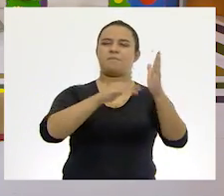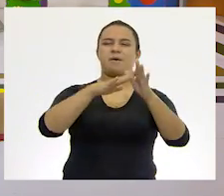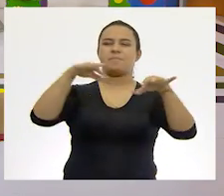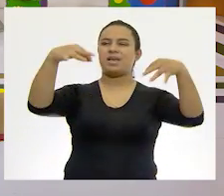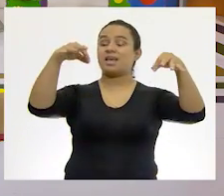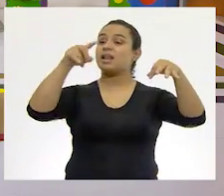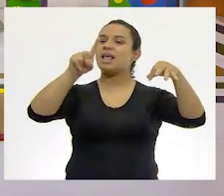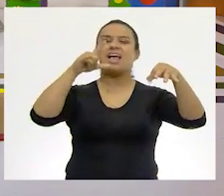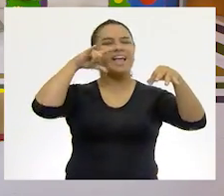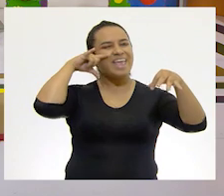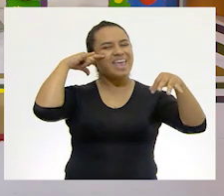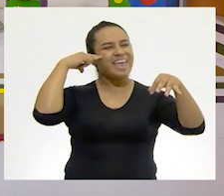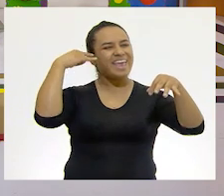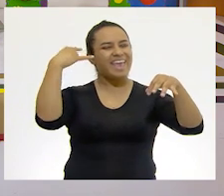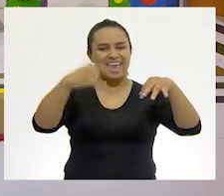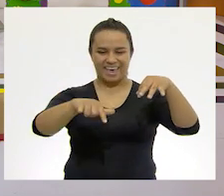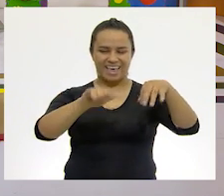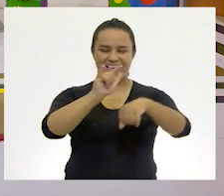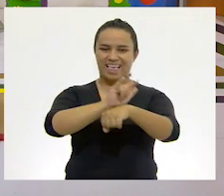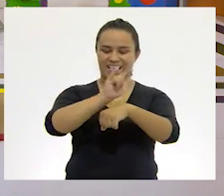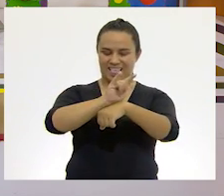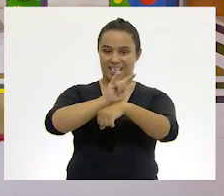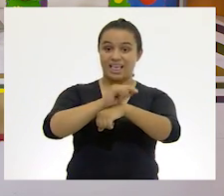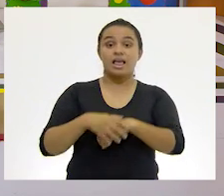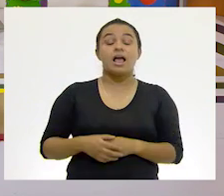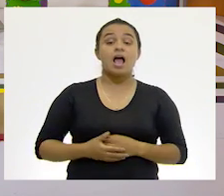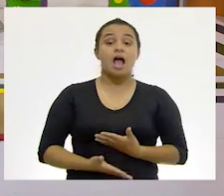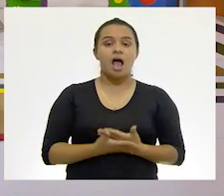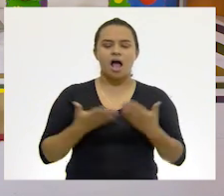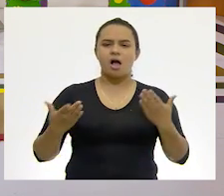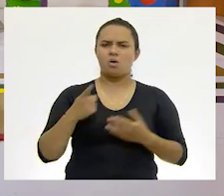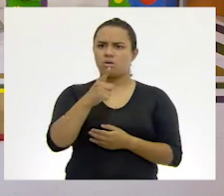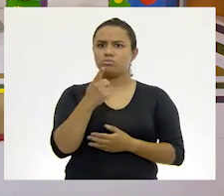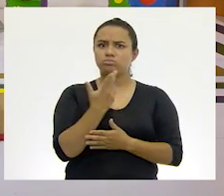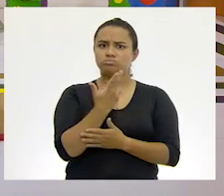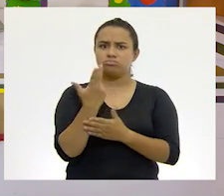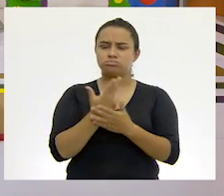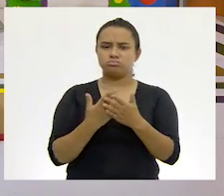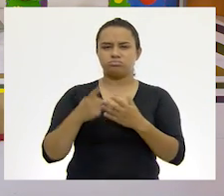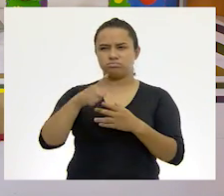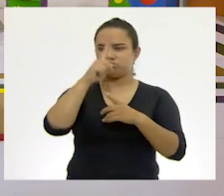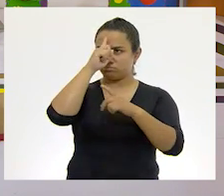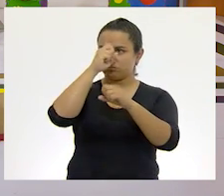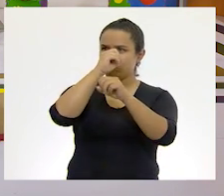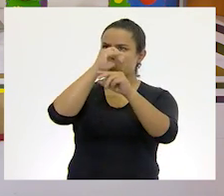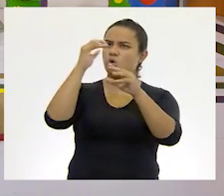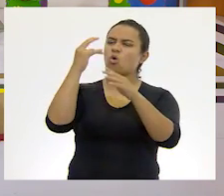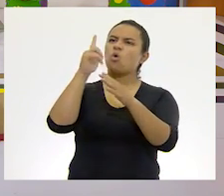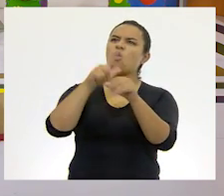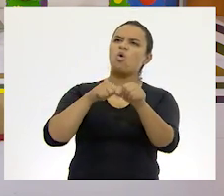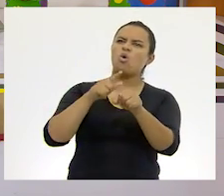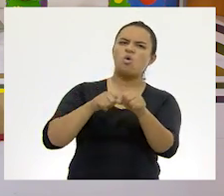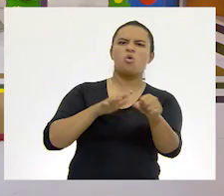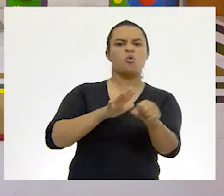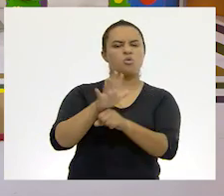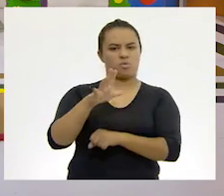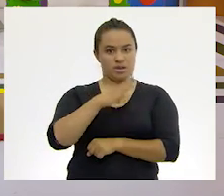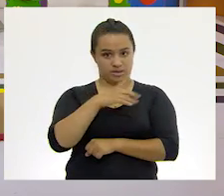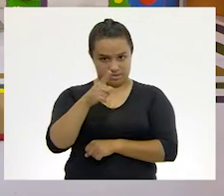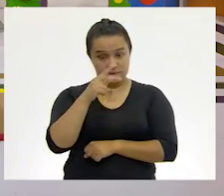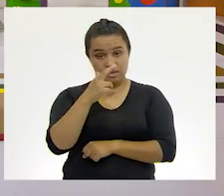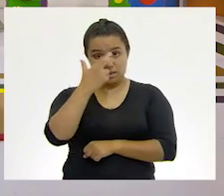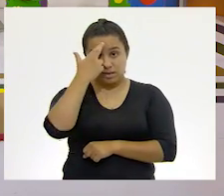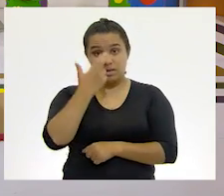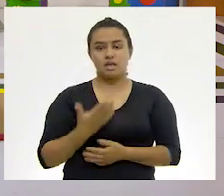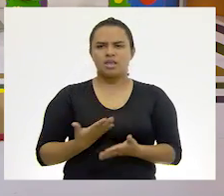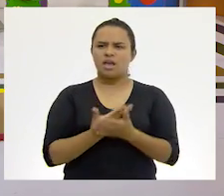transparente. Ah. ¿Okay? Y vamos a empezar a dibujar imaginando el color que teníamos, ¿te acuerdas? Ajá. Y vamos a